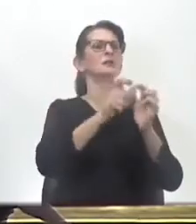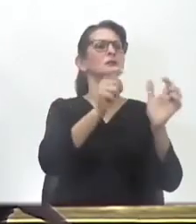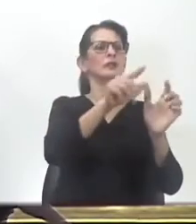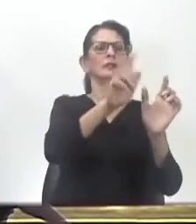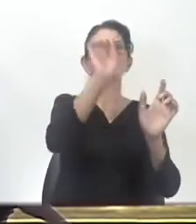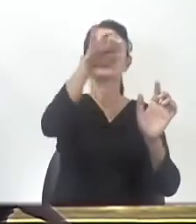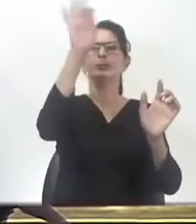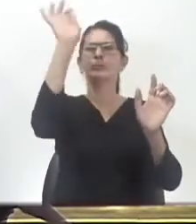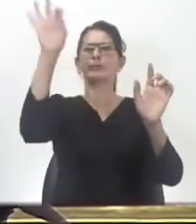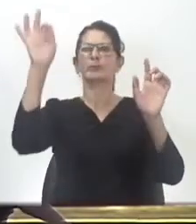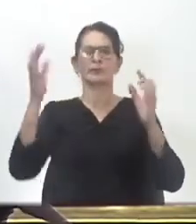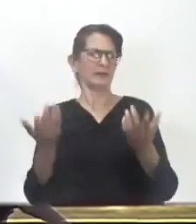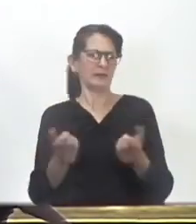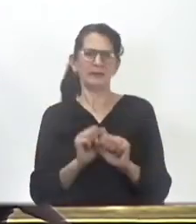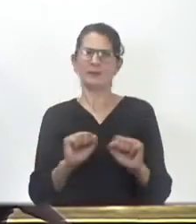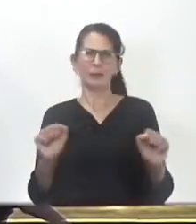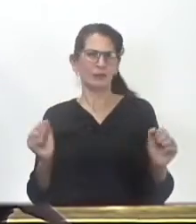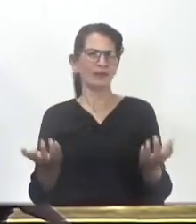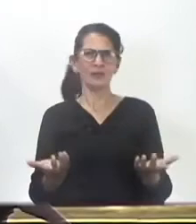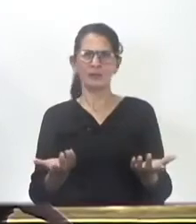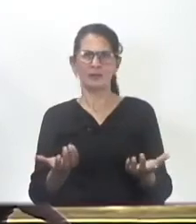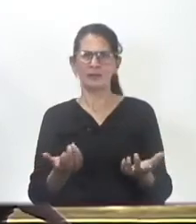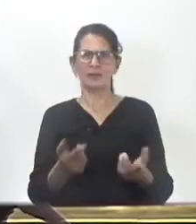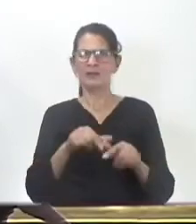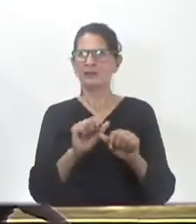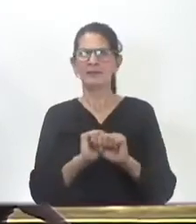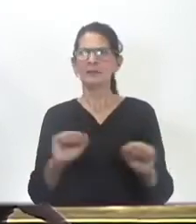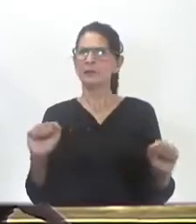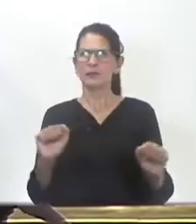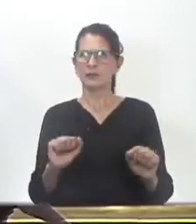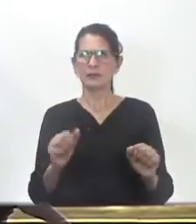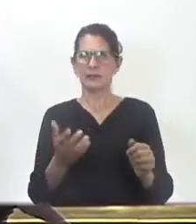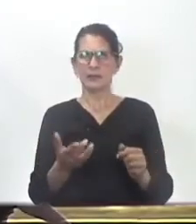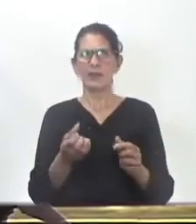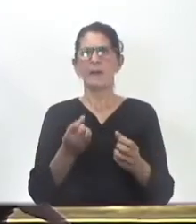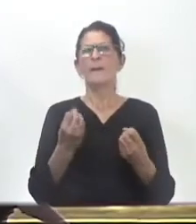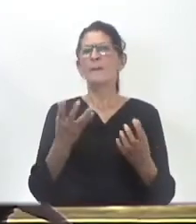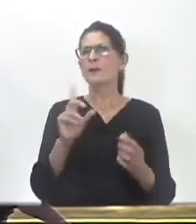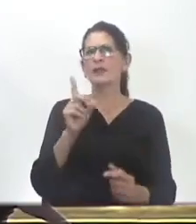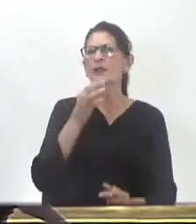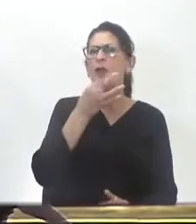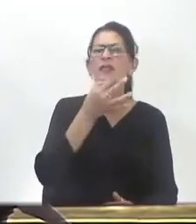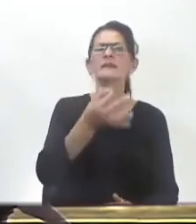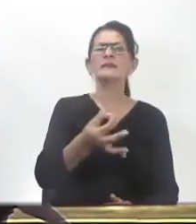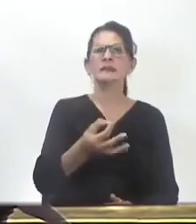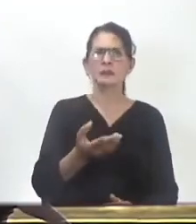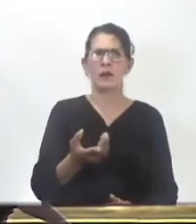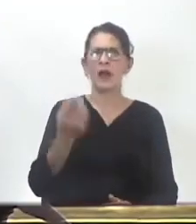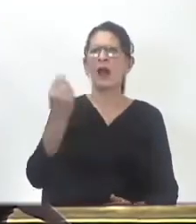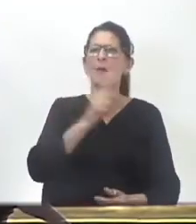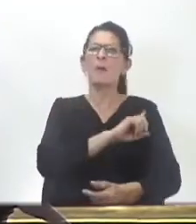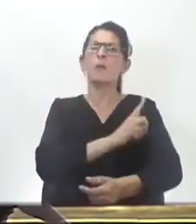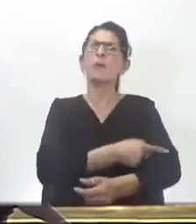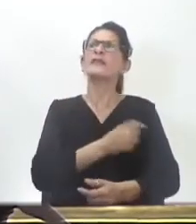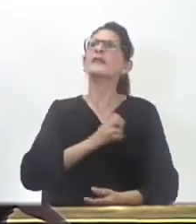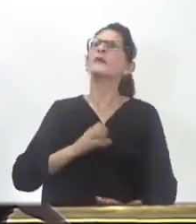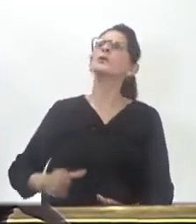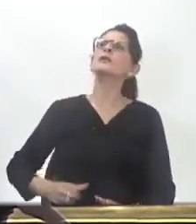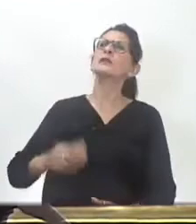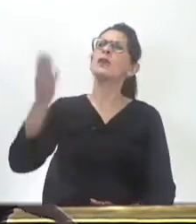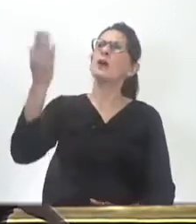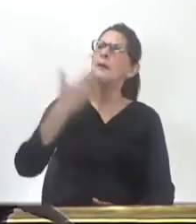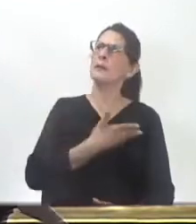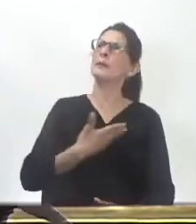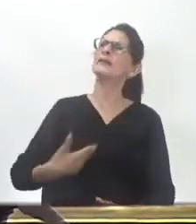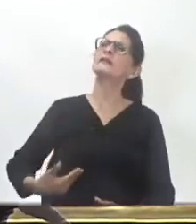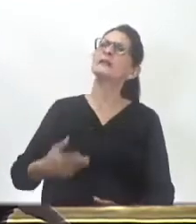cambiar el sistema en 1 año y medio, que es imposible. Es imposible. Porque ahora le decimos al Poder Ejecutivo, señor presidente de